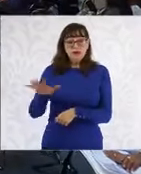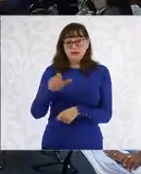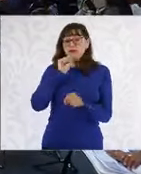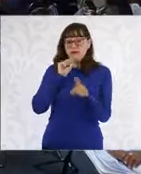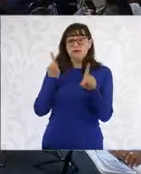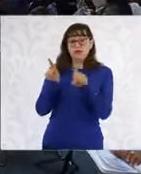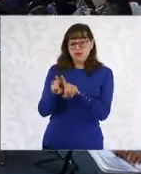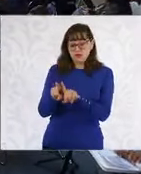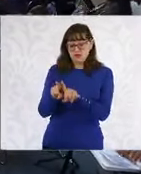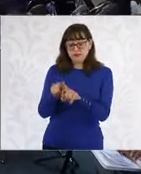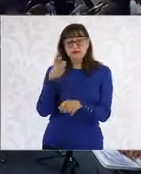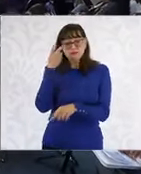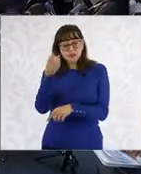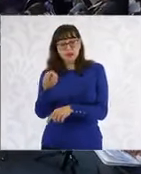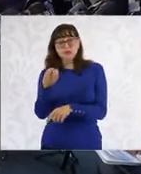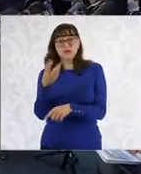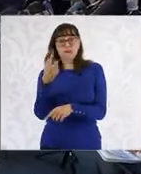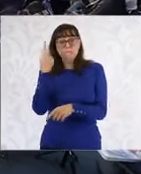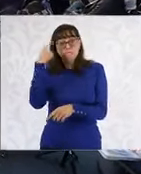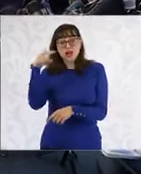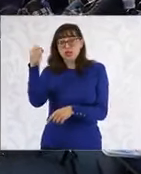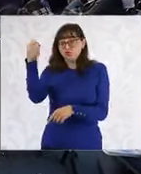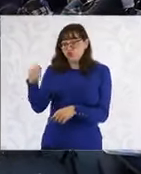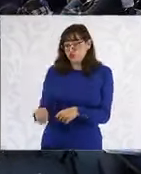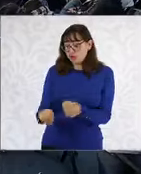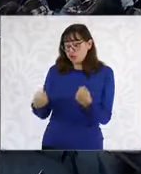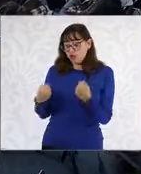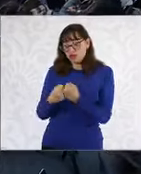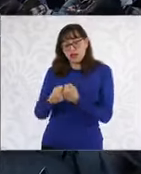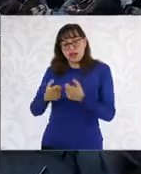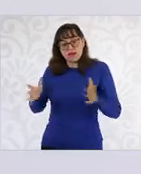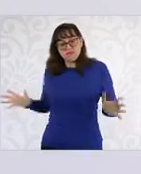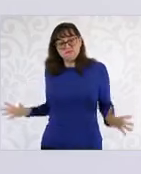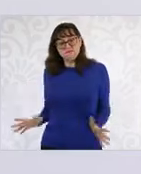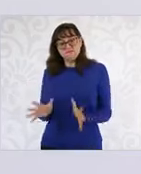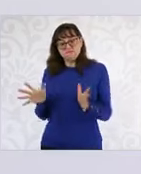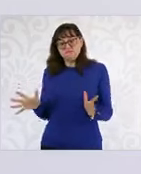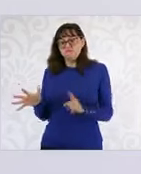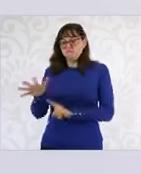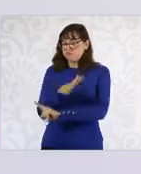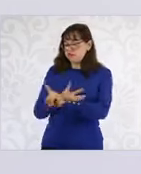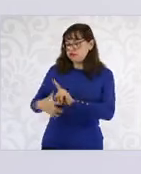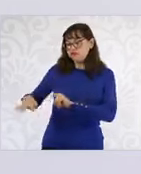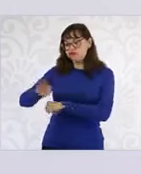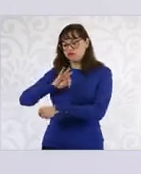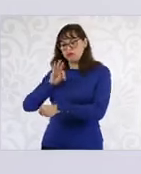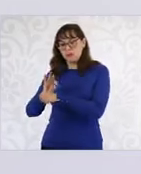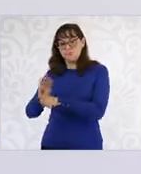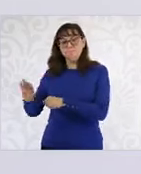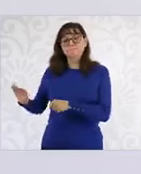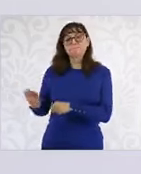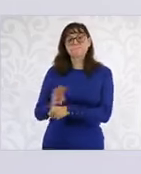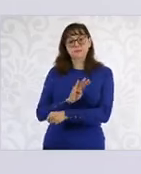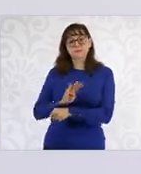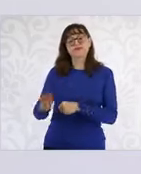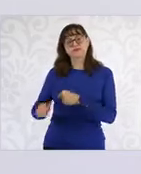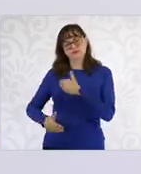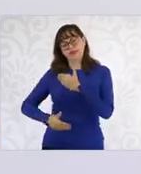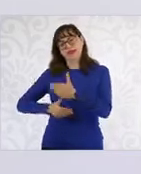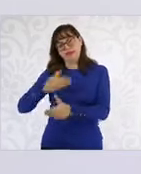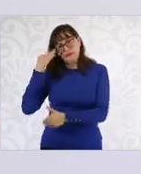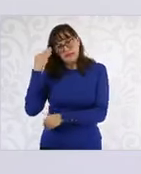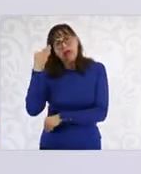sur. Entonces, ese es el segundo eje que va a llevar un poco más de tiempo, pero que lo vamos a